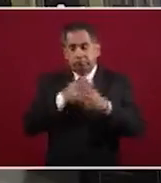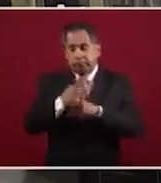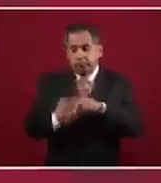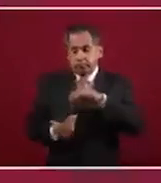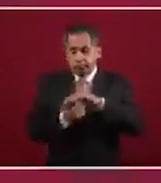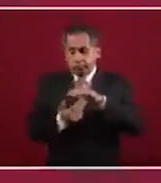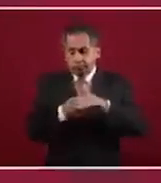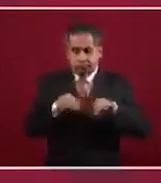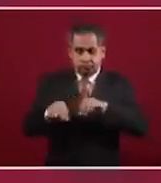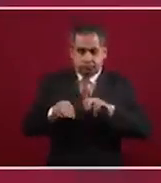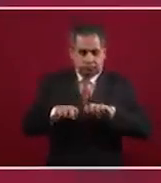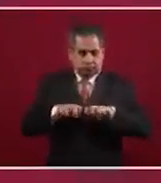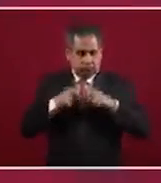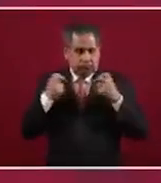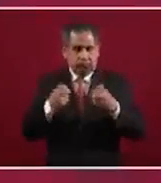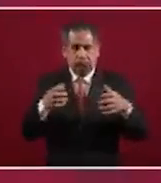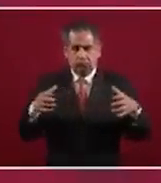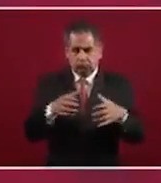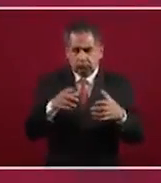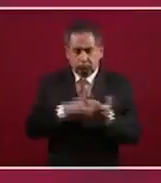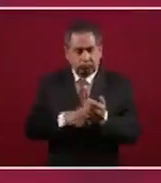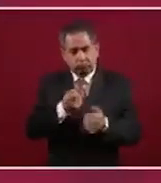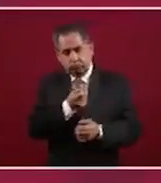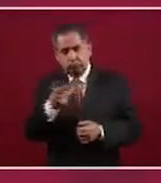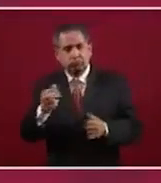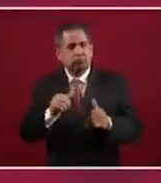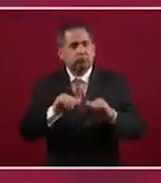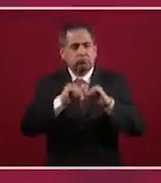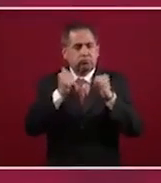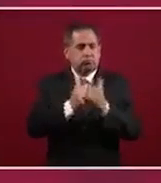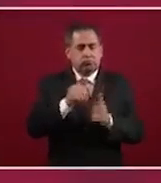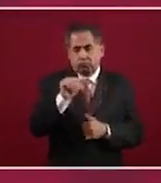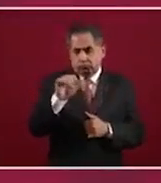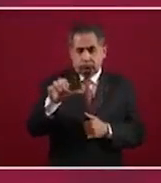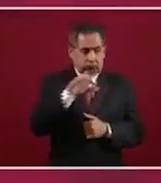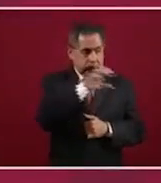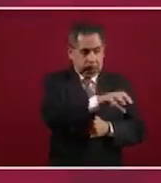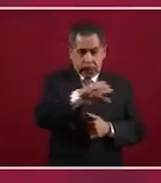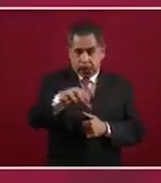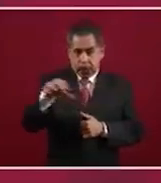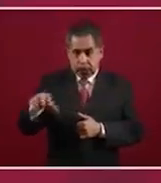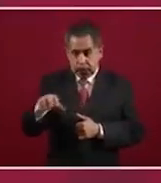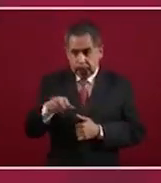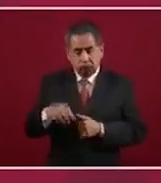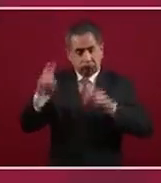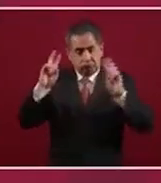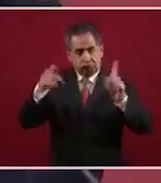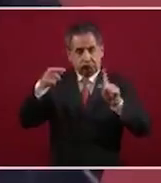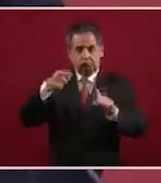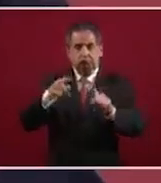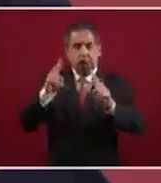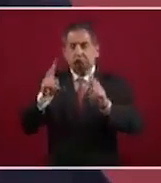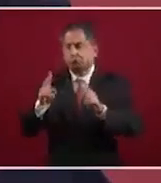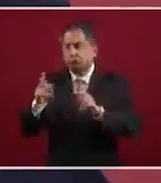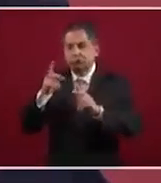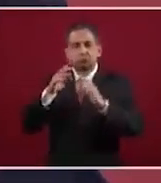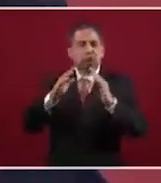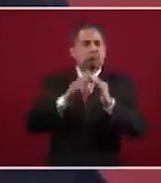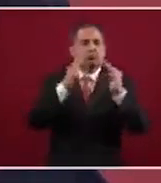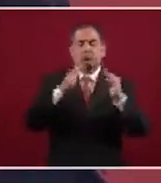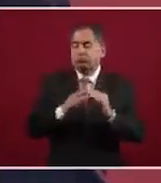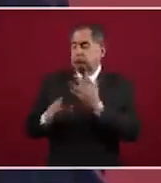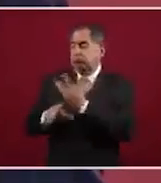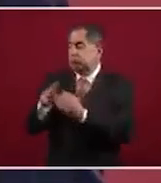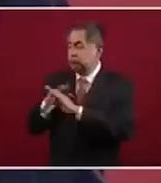mesa redonda con algunas organizaciones de la sociedad civil que tienen el tema de refugios.